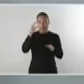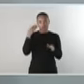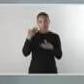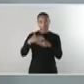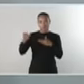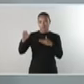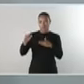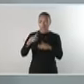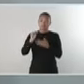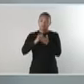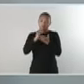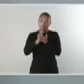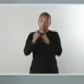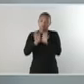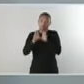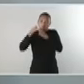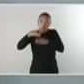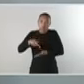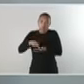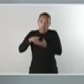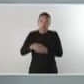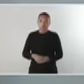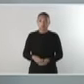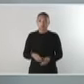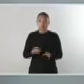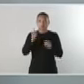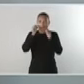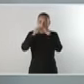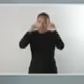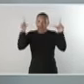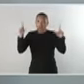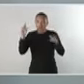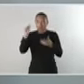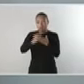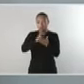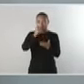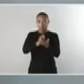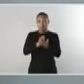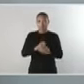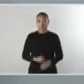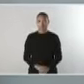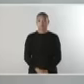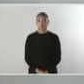a Tamaulipas del empantanamiento despierta Tamaulipas